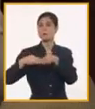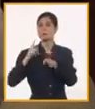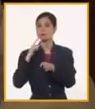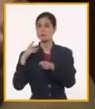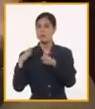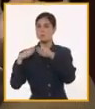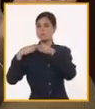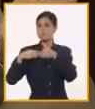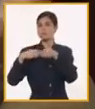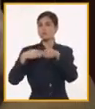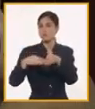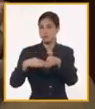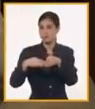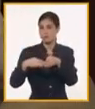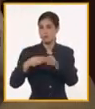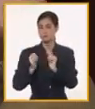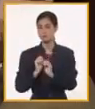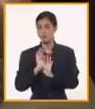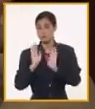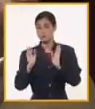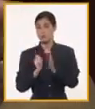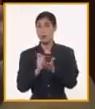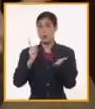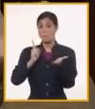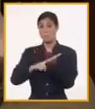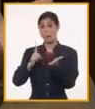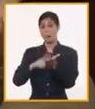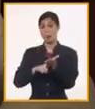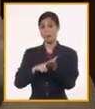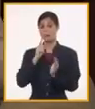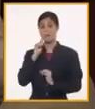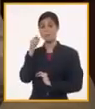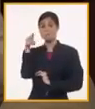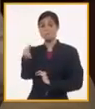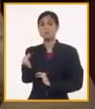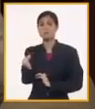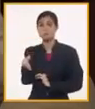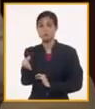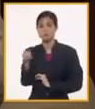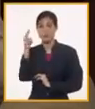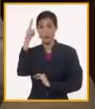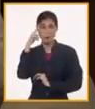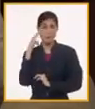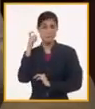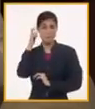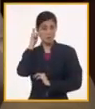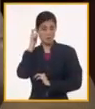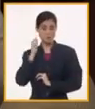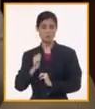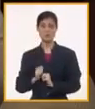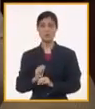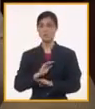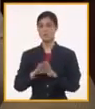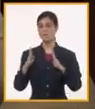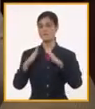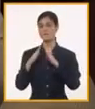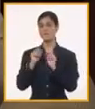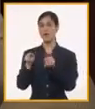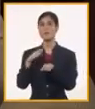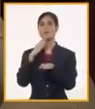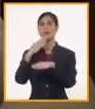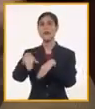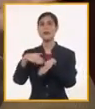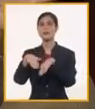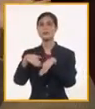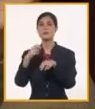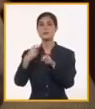Entonces, mi papá, bueno, fue a casa de su mamá, ¿no? Ella vivía en el barrio obrero. Y